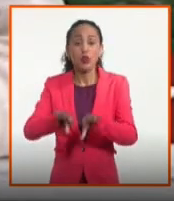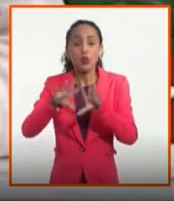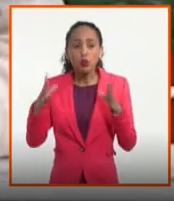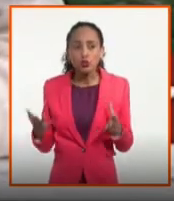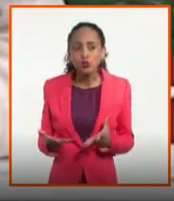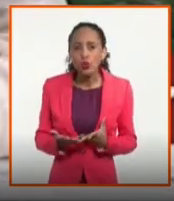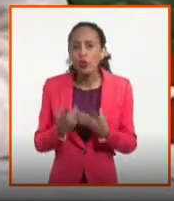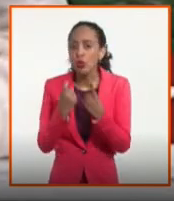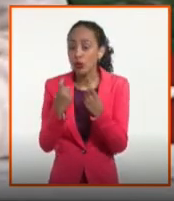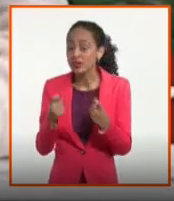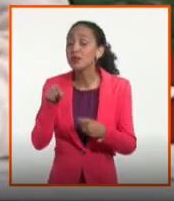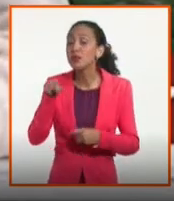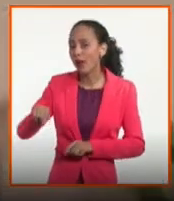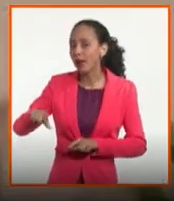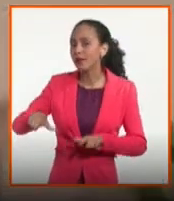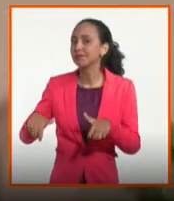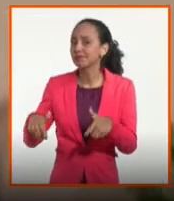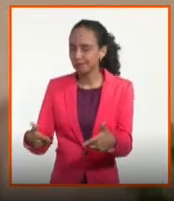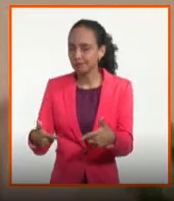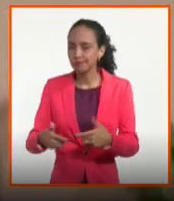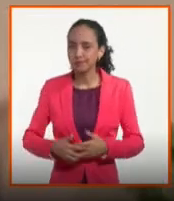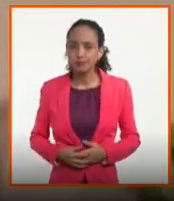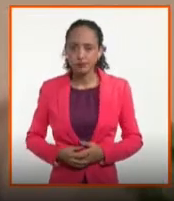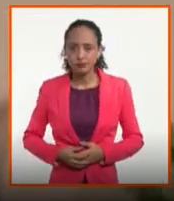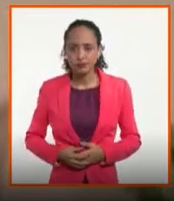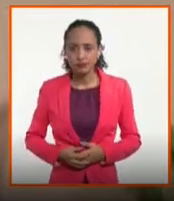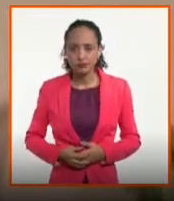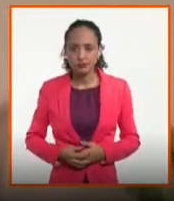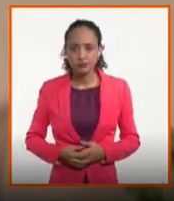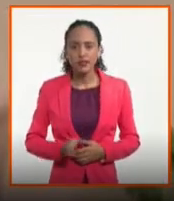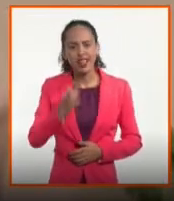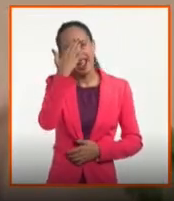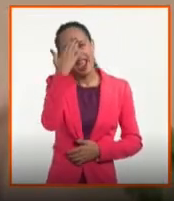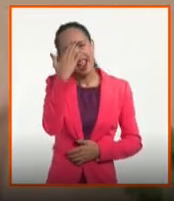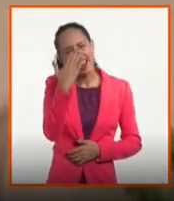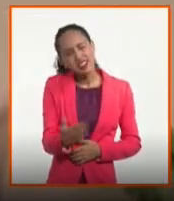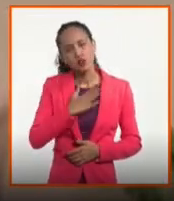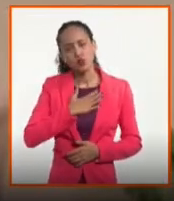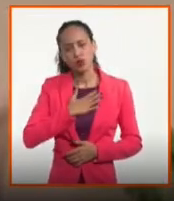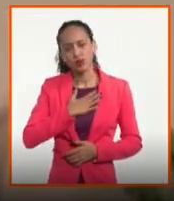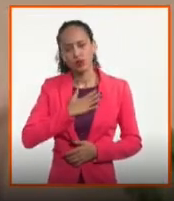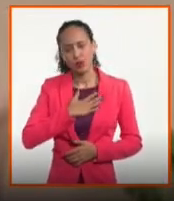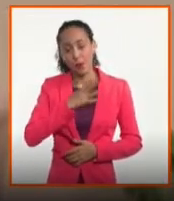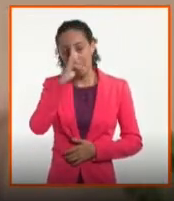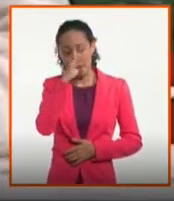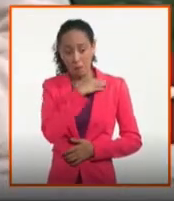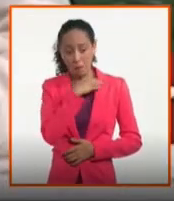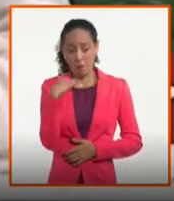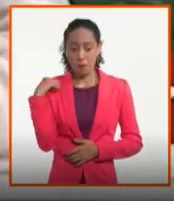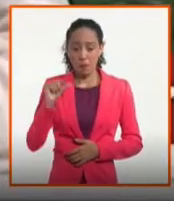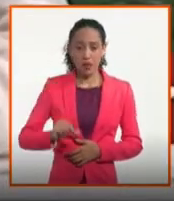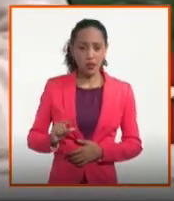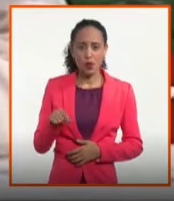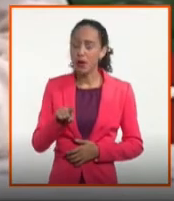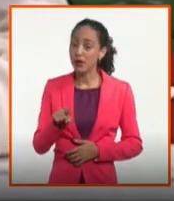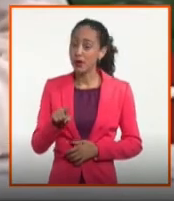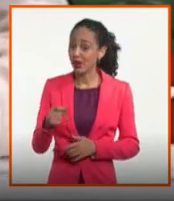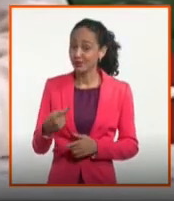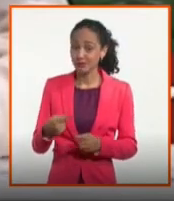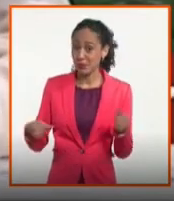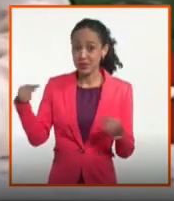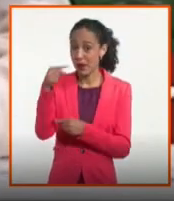que nosotros necesitamos estos tiempos y graves agradecer a nuestros médicos si no no hubiera sido posible y agradecer a todos los